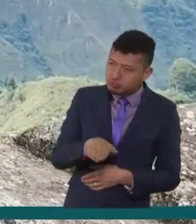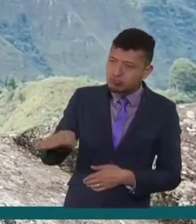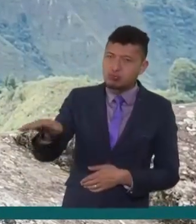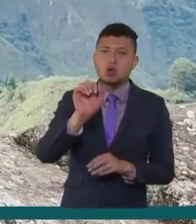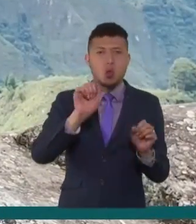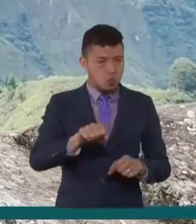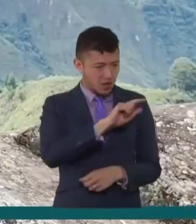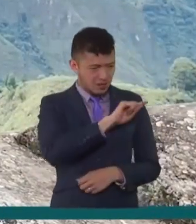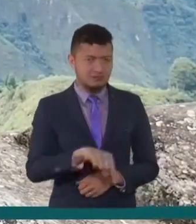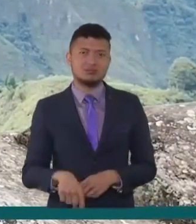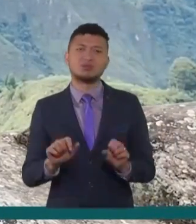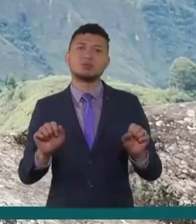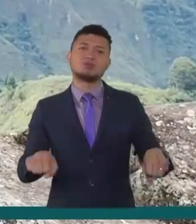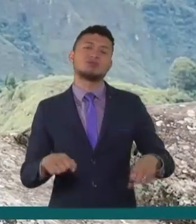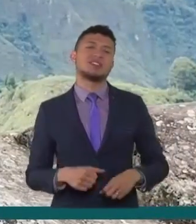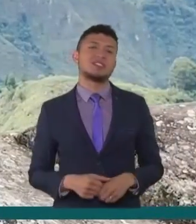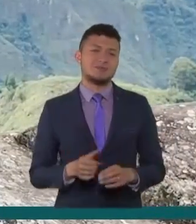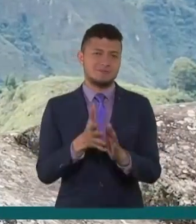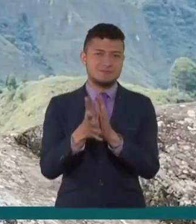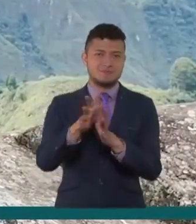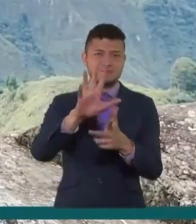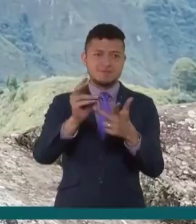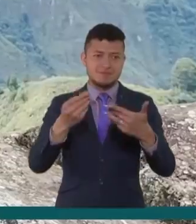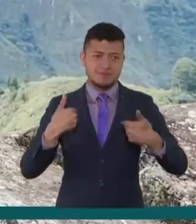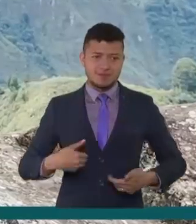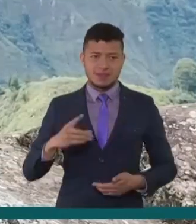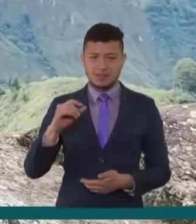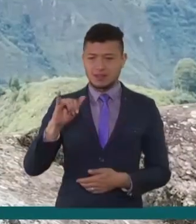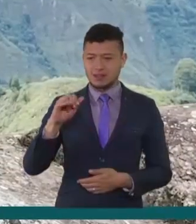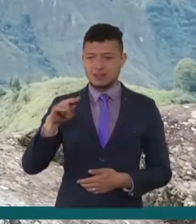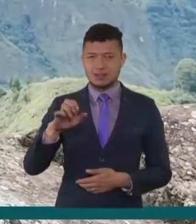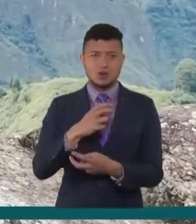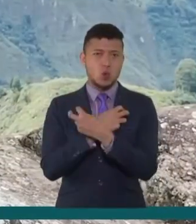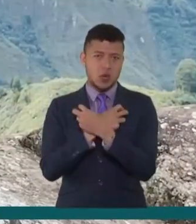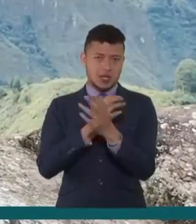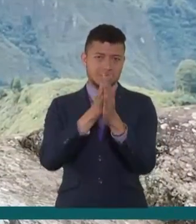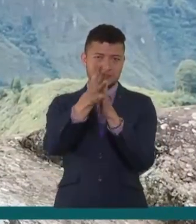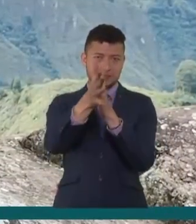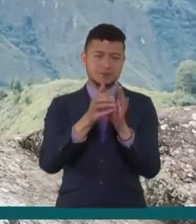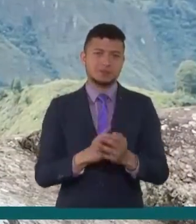Usted ya puede venir y pegarse la rodadita para enlace 3 informó a Jean Trujillo desde Rivera huila